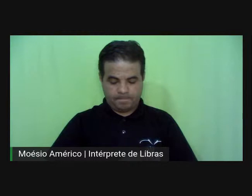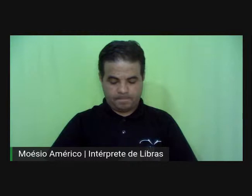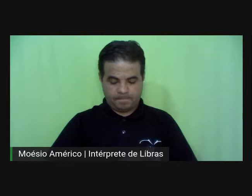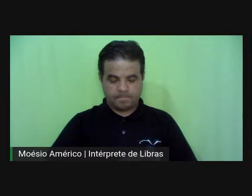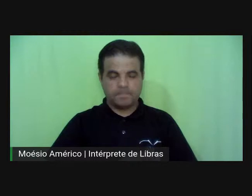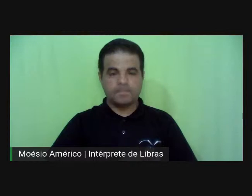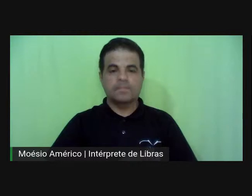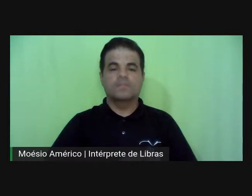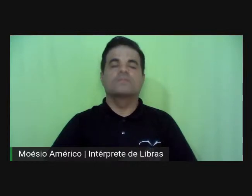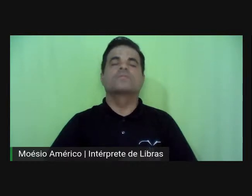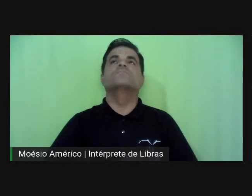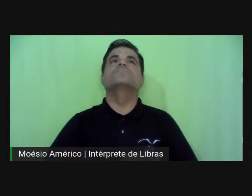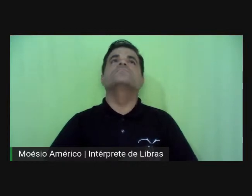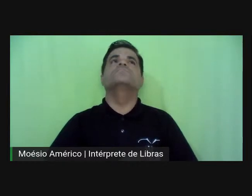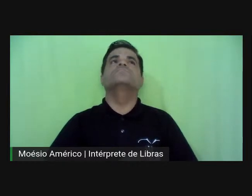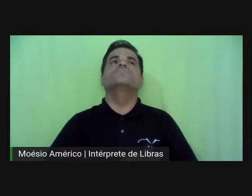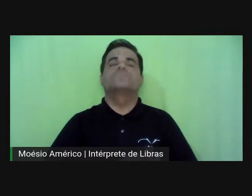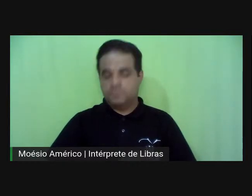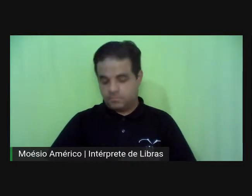y